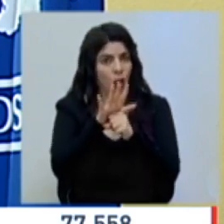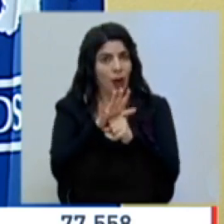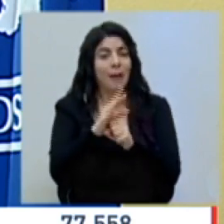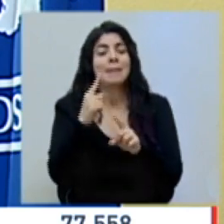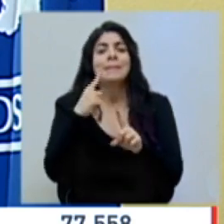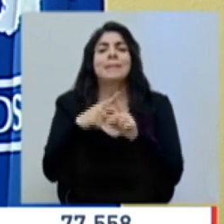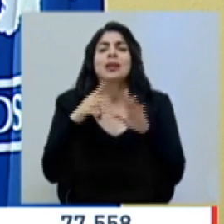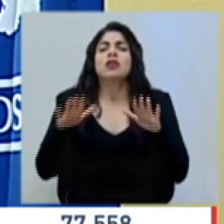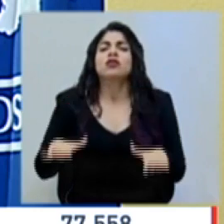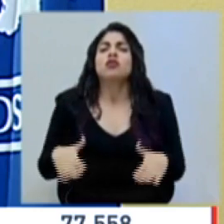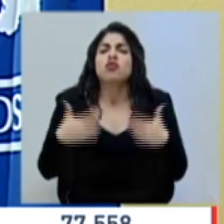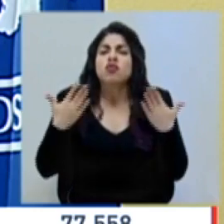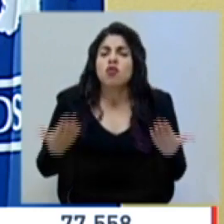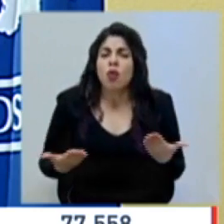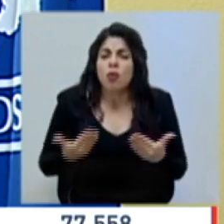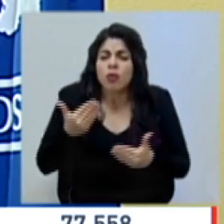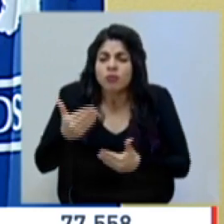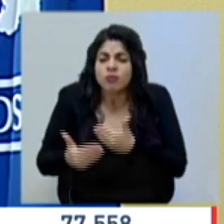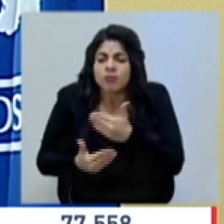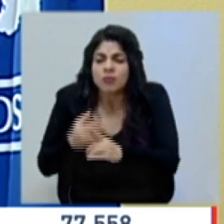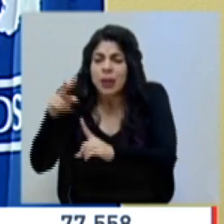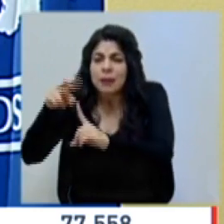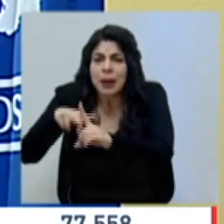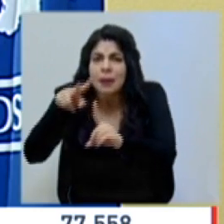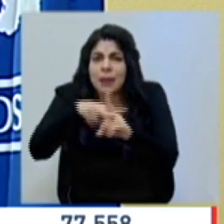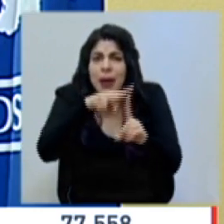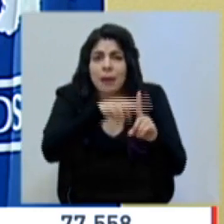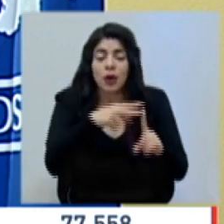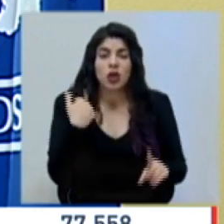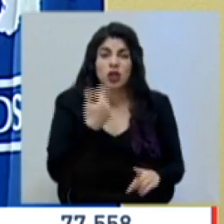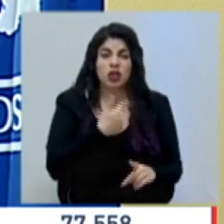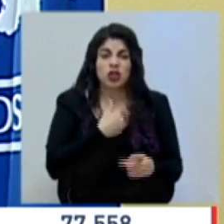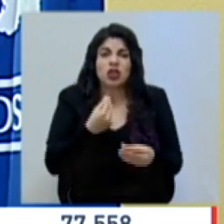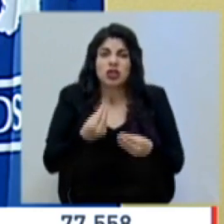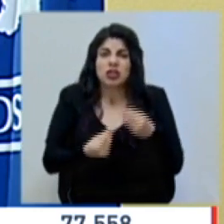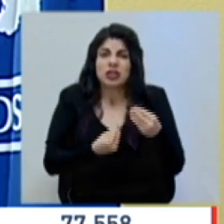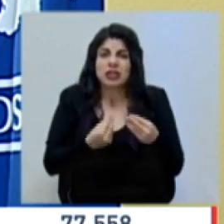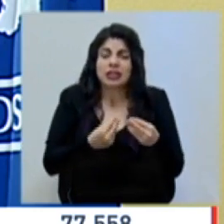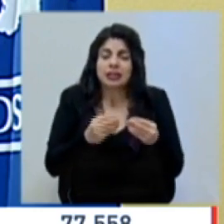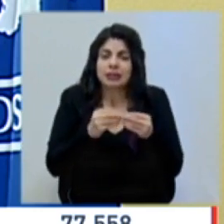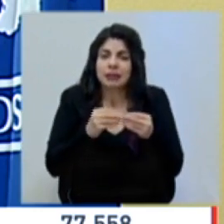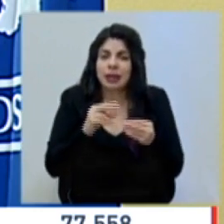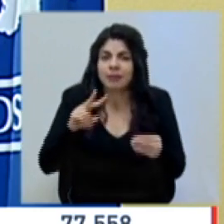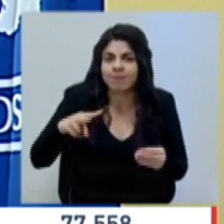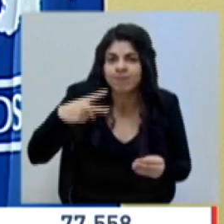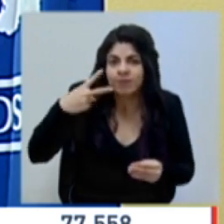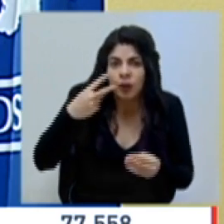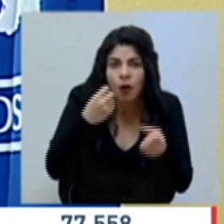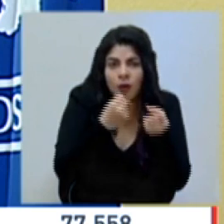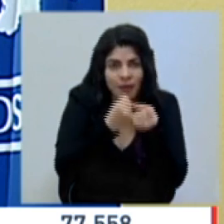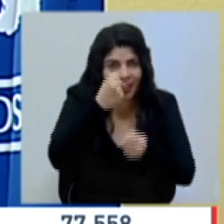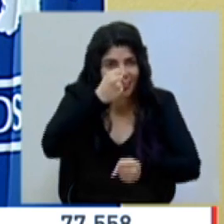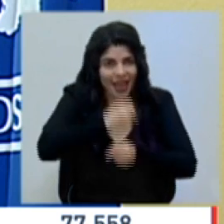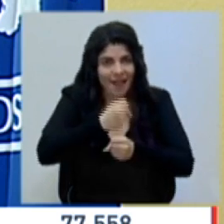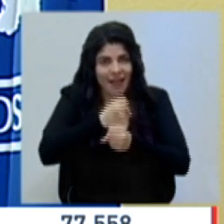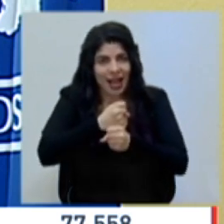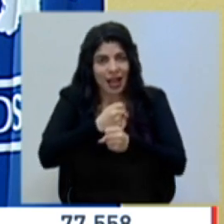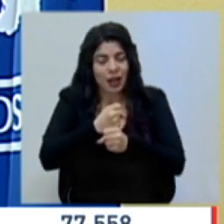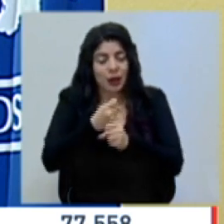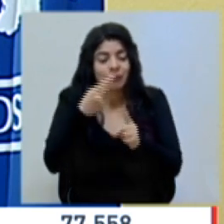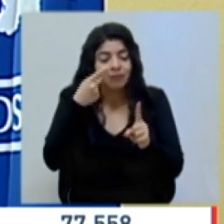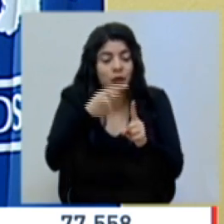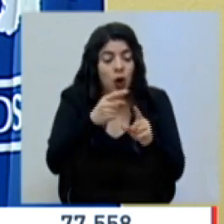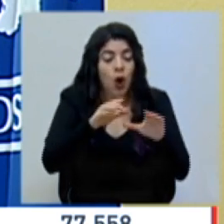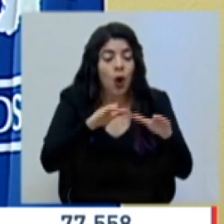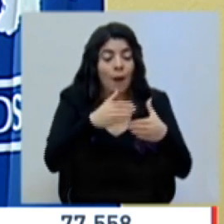cómo avanzan en esa implementación. Nosotros lo que hemos hecho es reforzar el trabajo hacia los